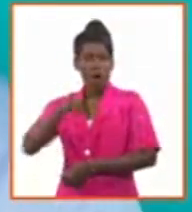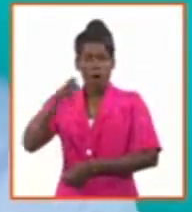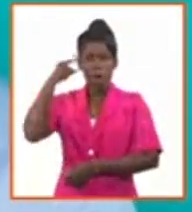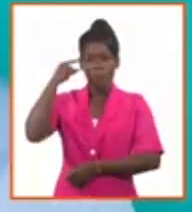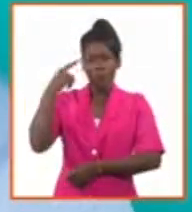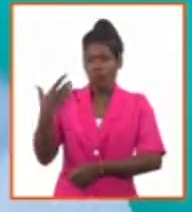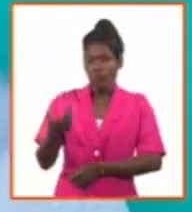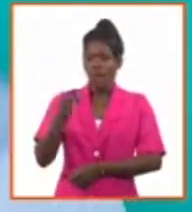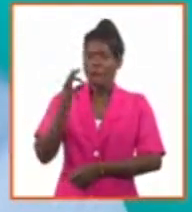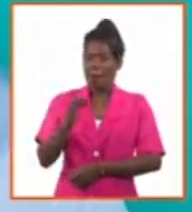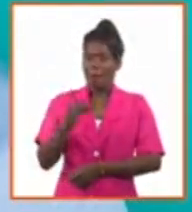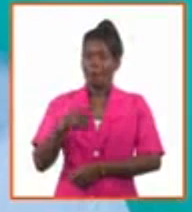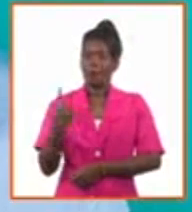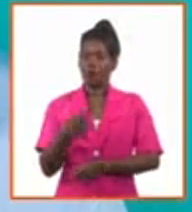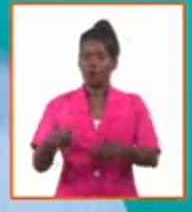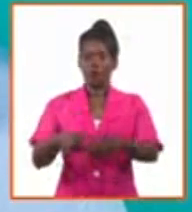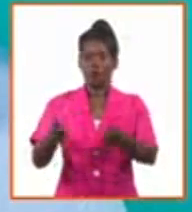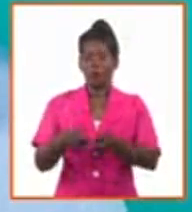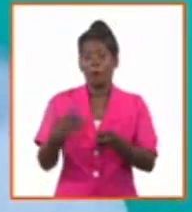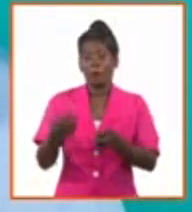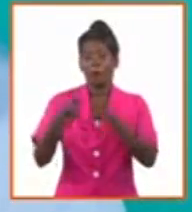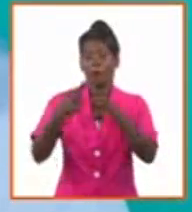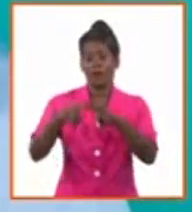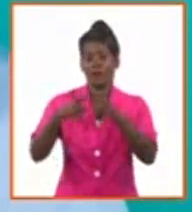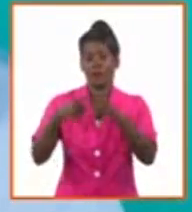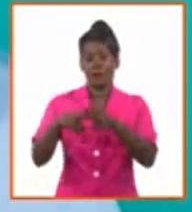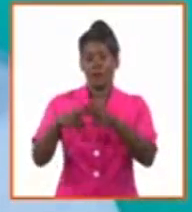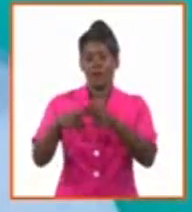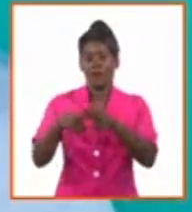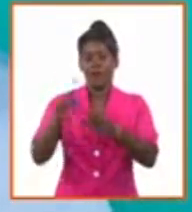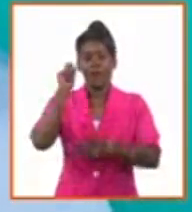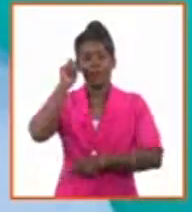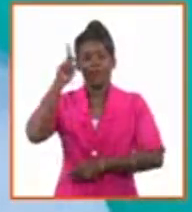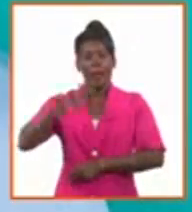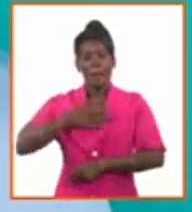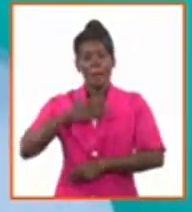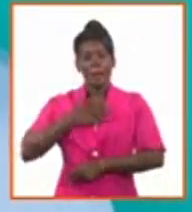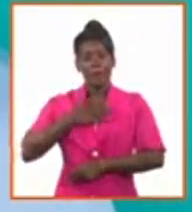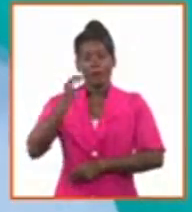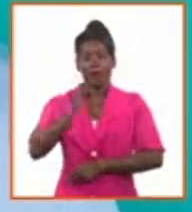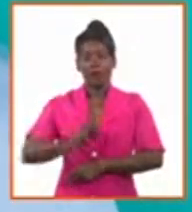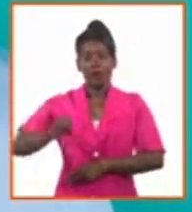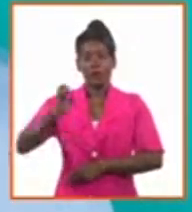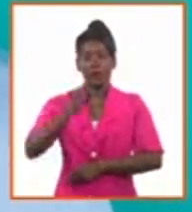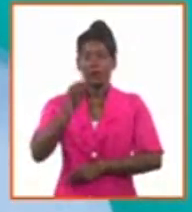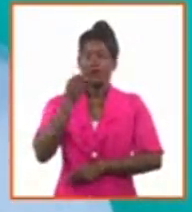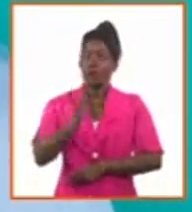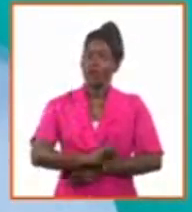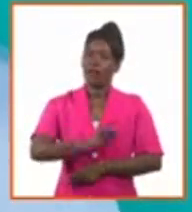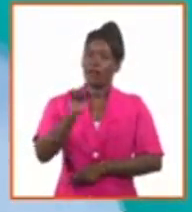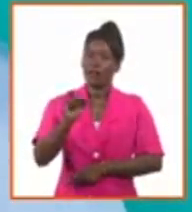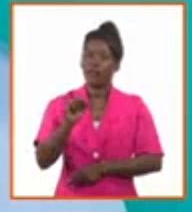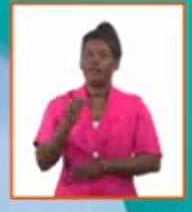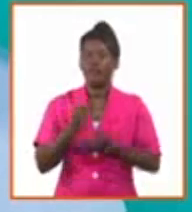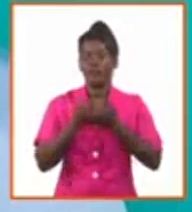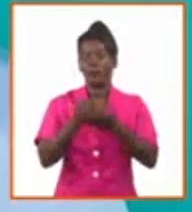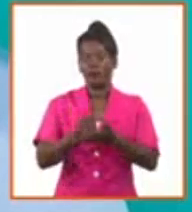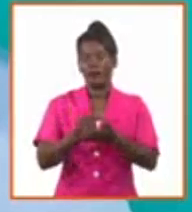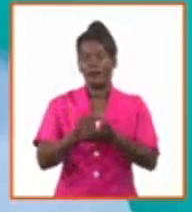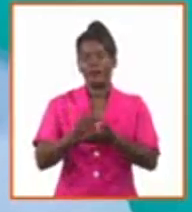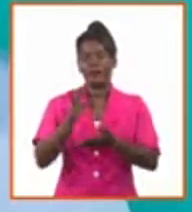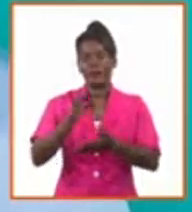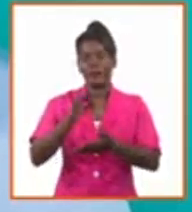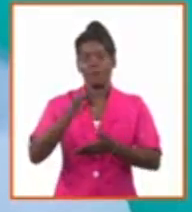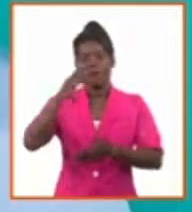que lograr con resolver las aspiraciones que nosotros como organización tenemos y como país además queremos